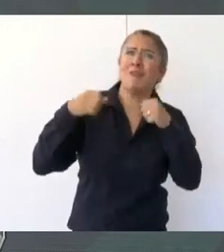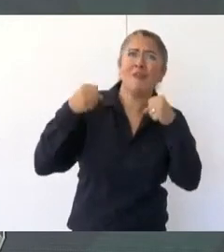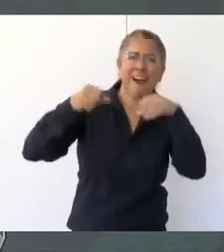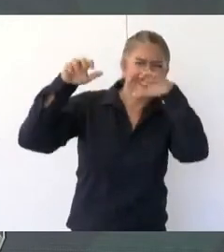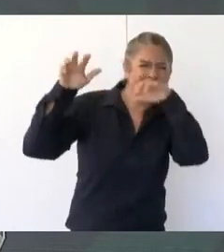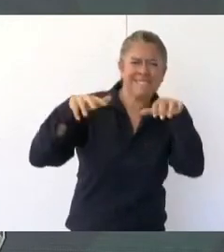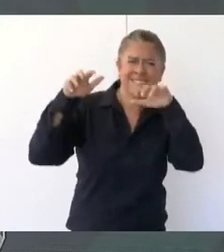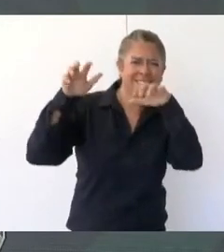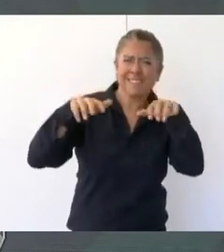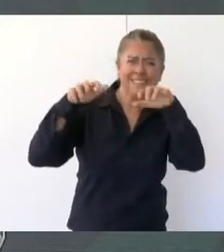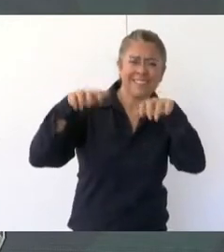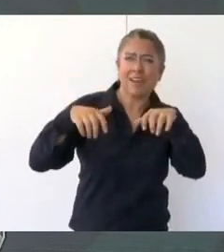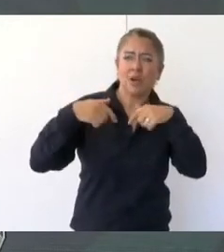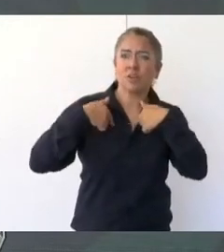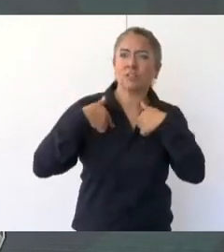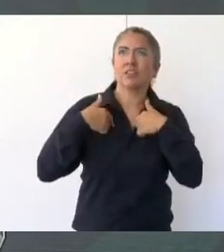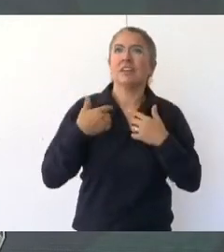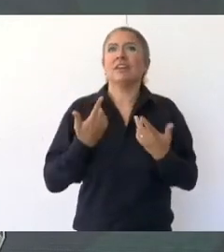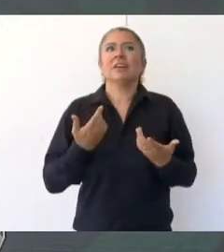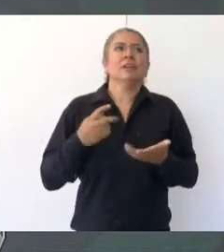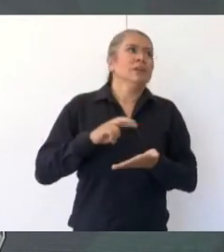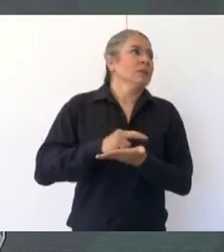y ya no duerme uno